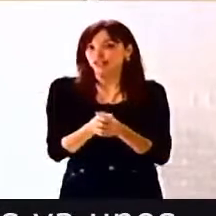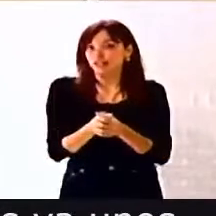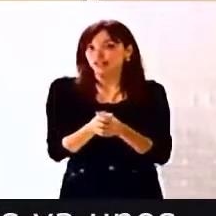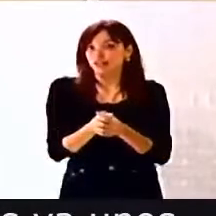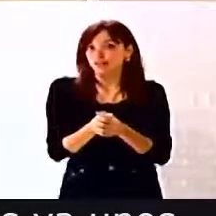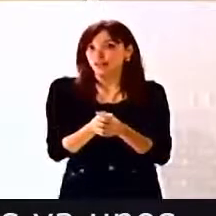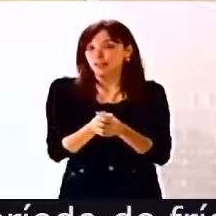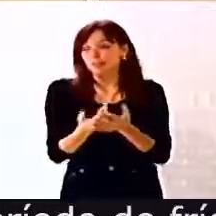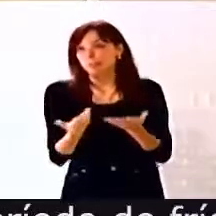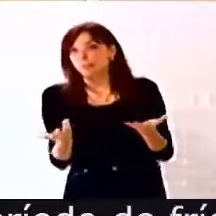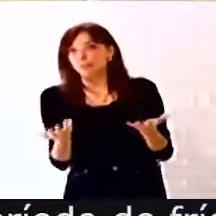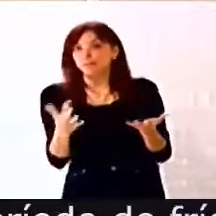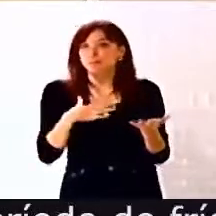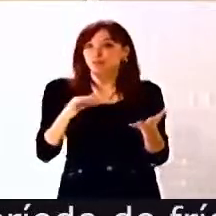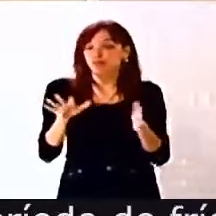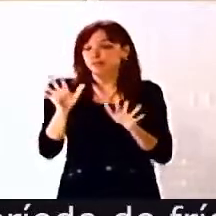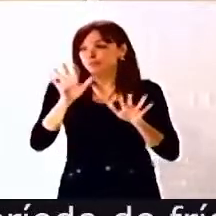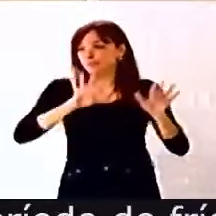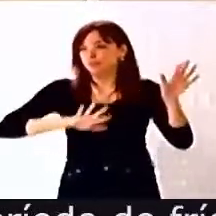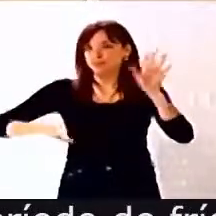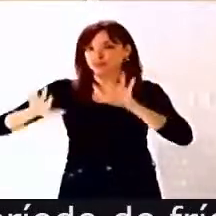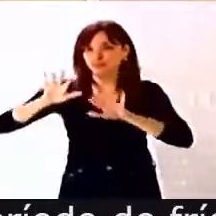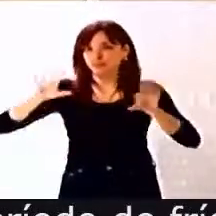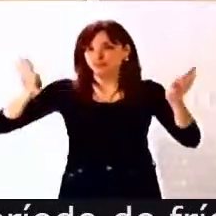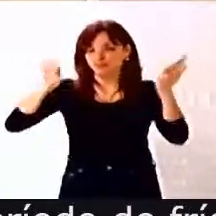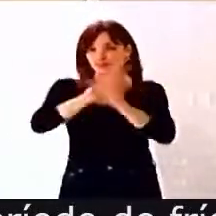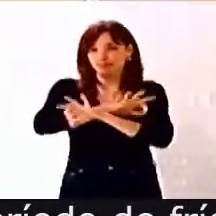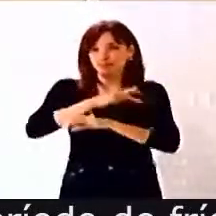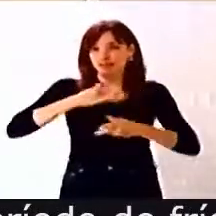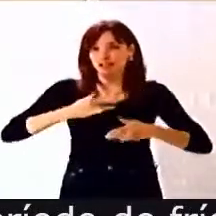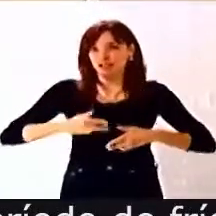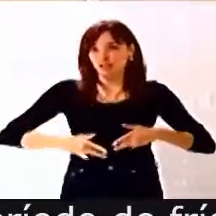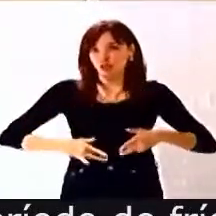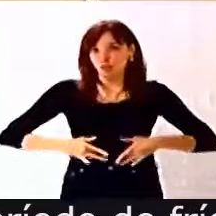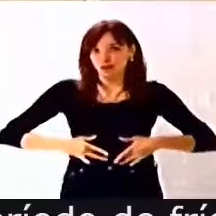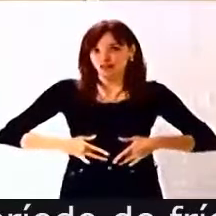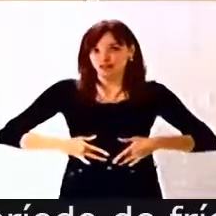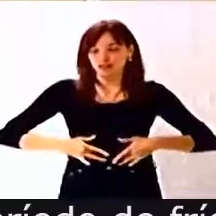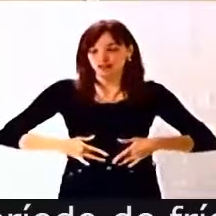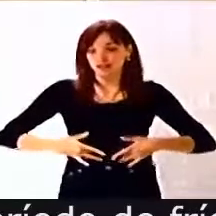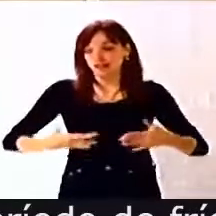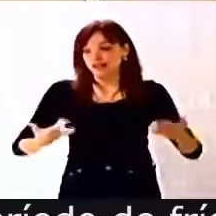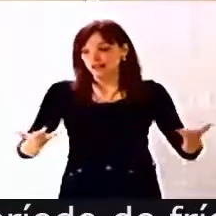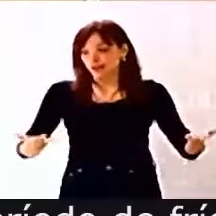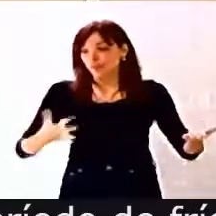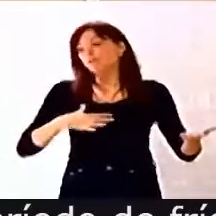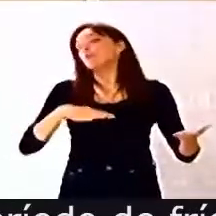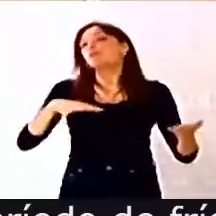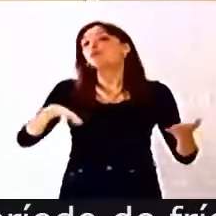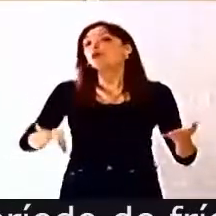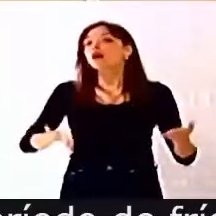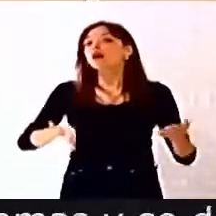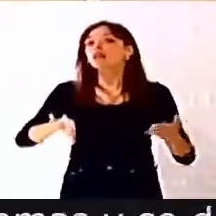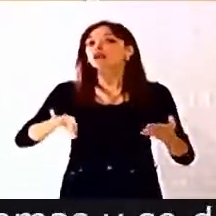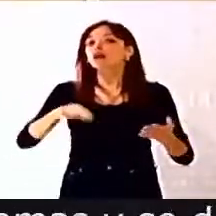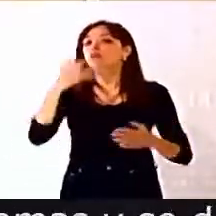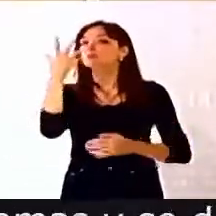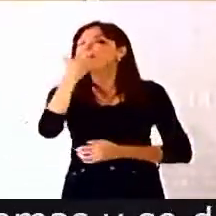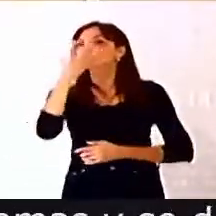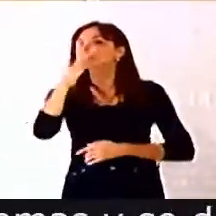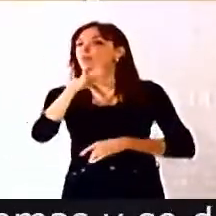tengamos algún grado de confusión de los síntomas y se den un incremento en el número de